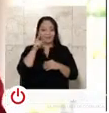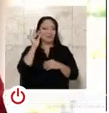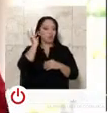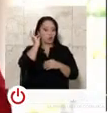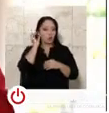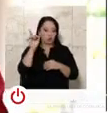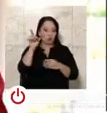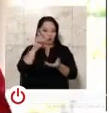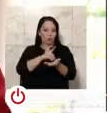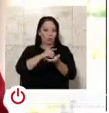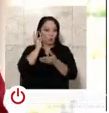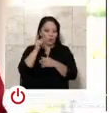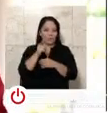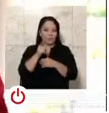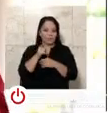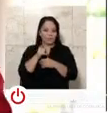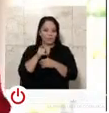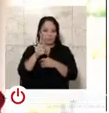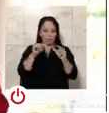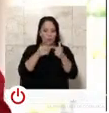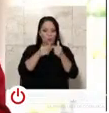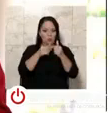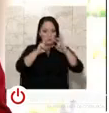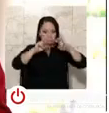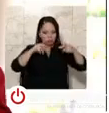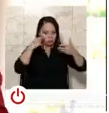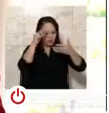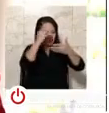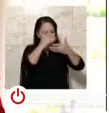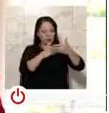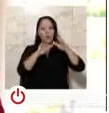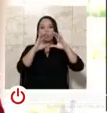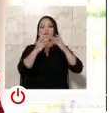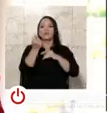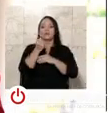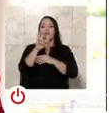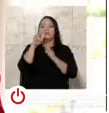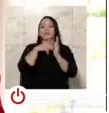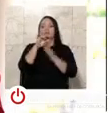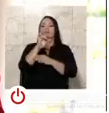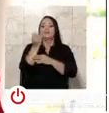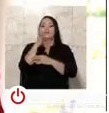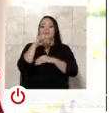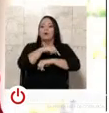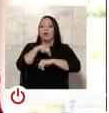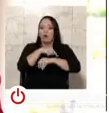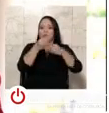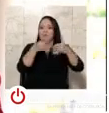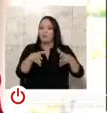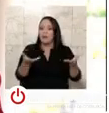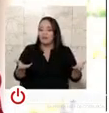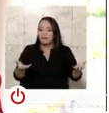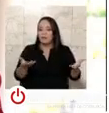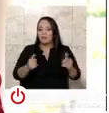grupo tienen mapeado que solo en comisiones se van 3,715 horas.